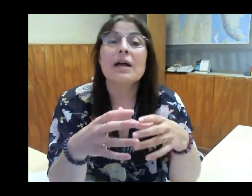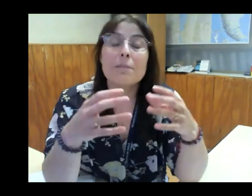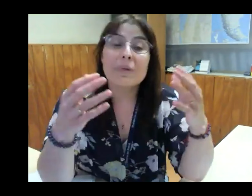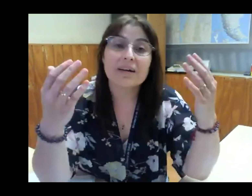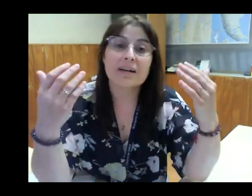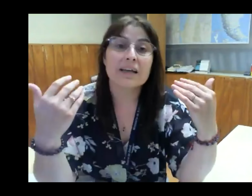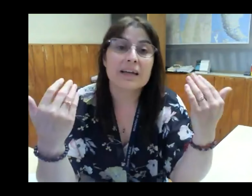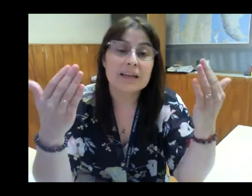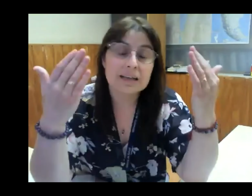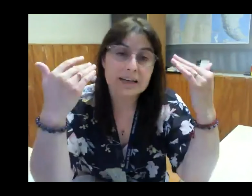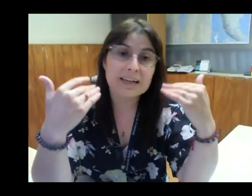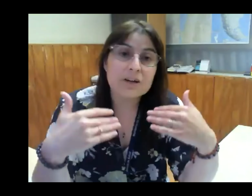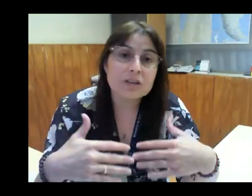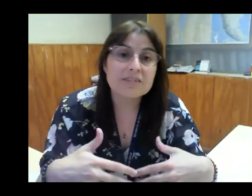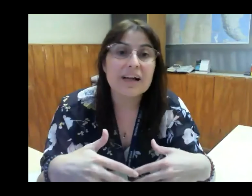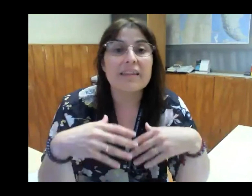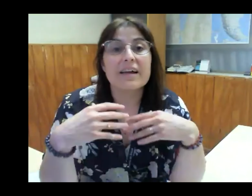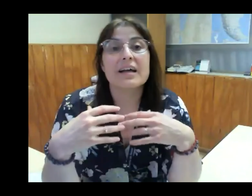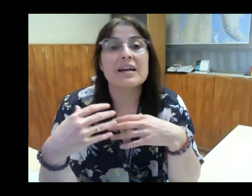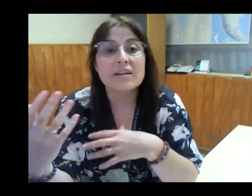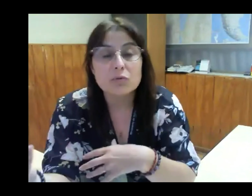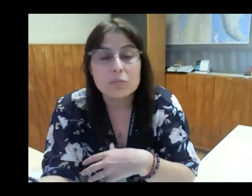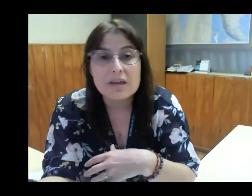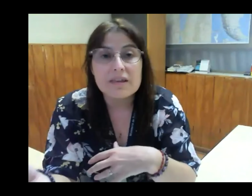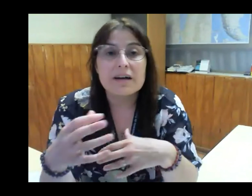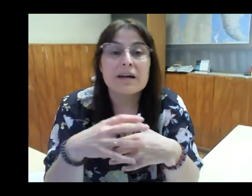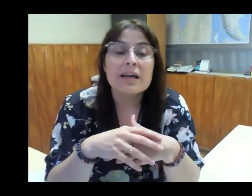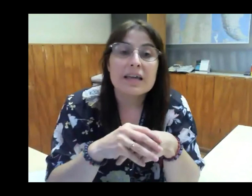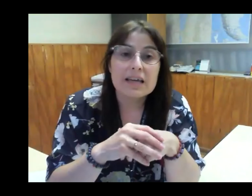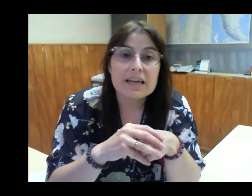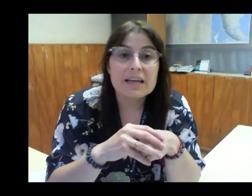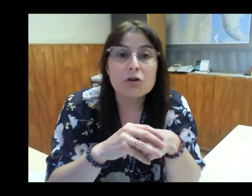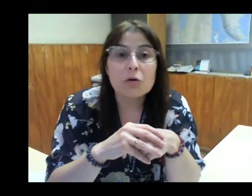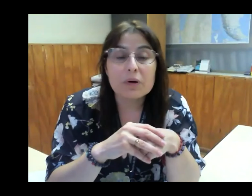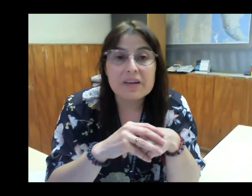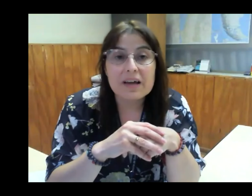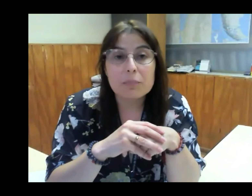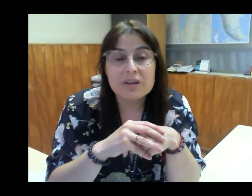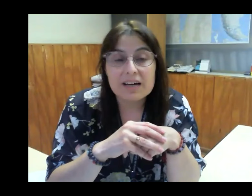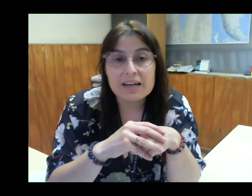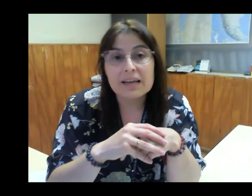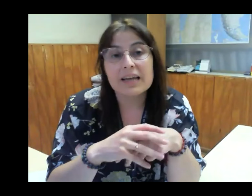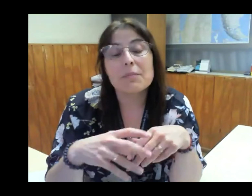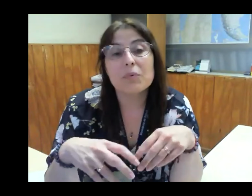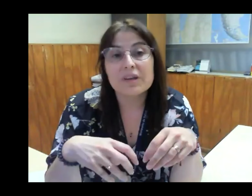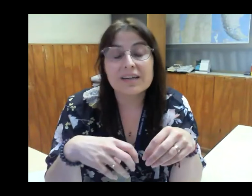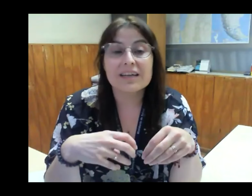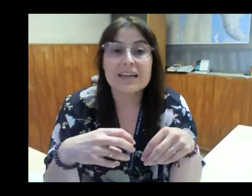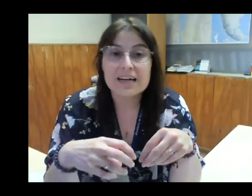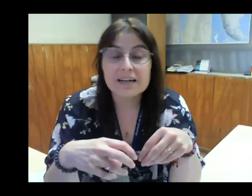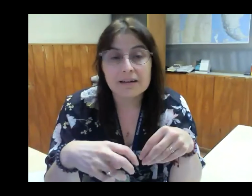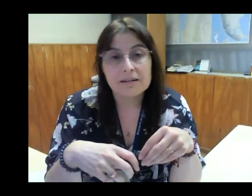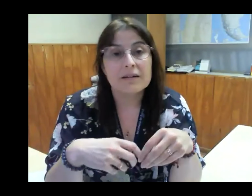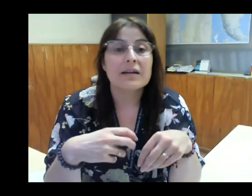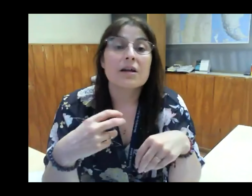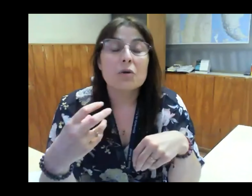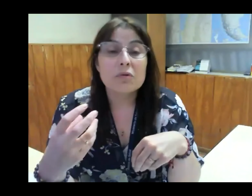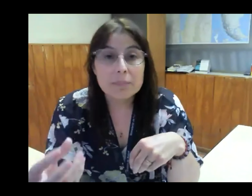¿cierto?, más categorizada, resumida, nos puede apoyar en poder